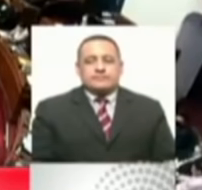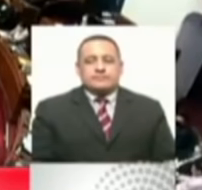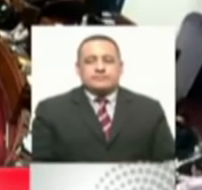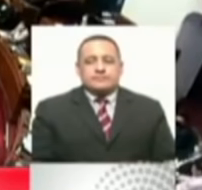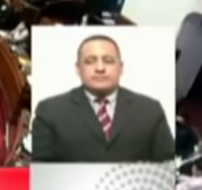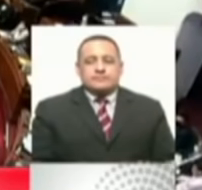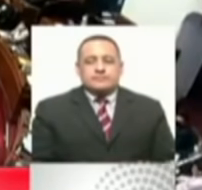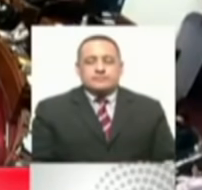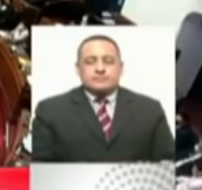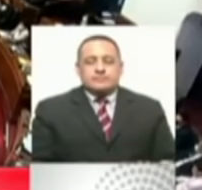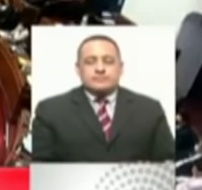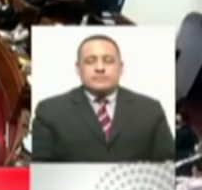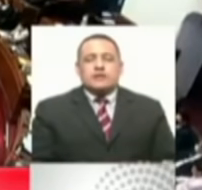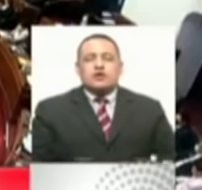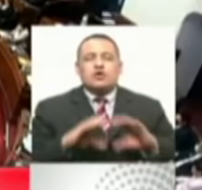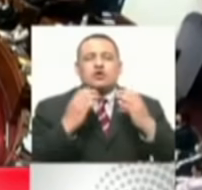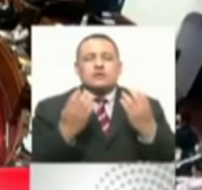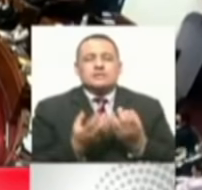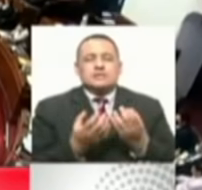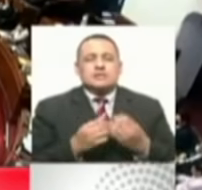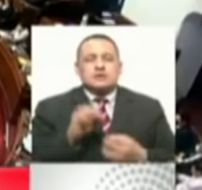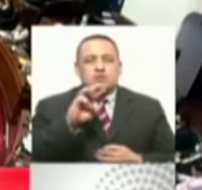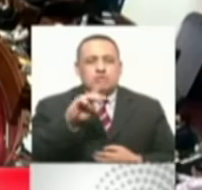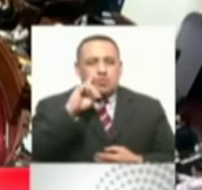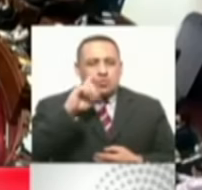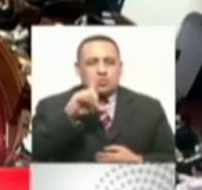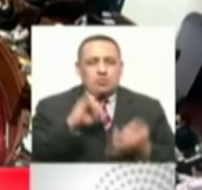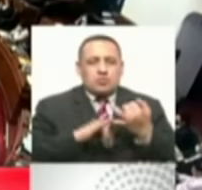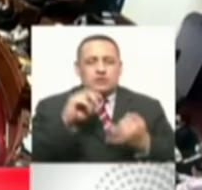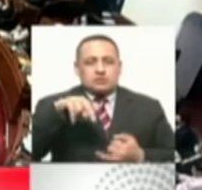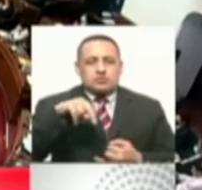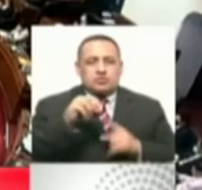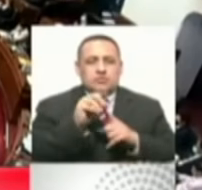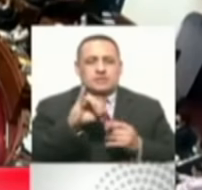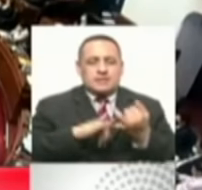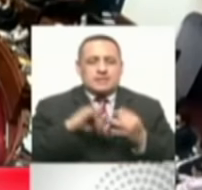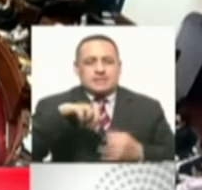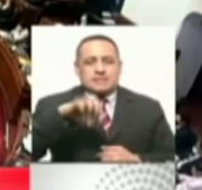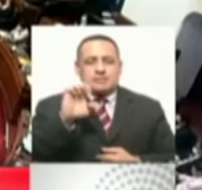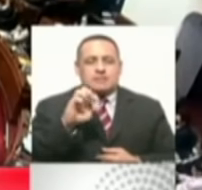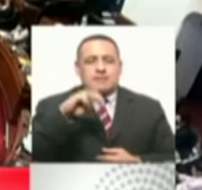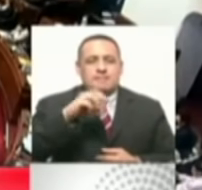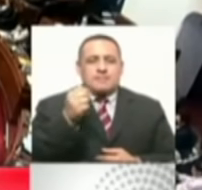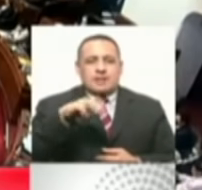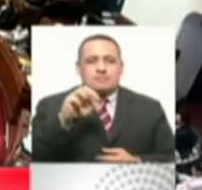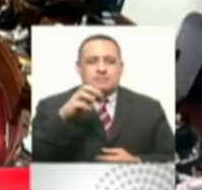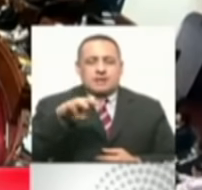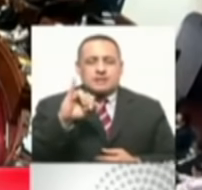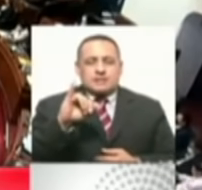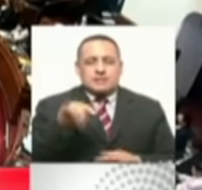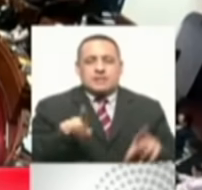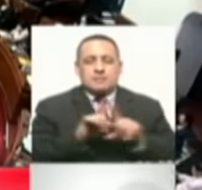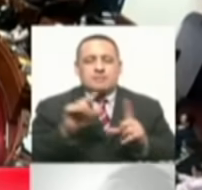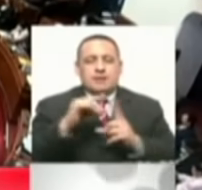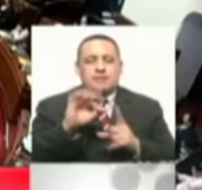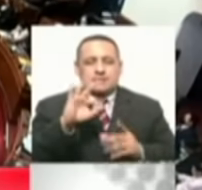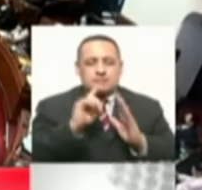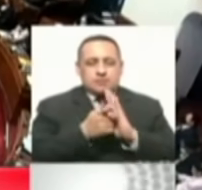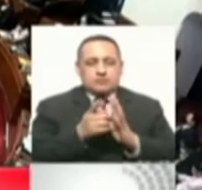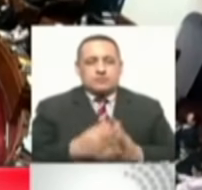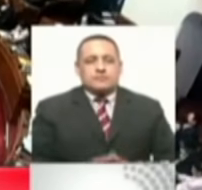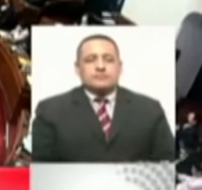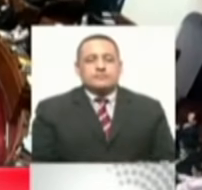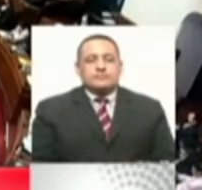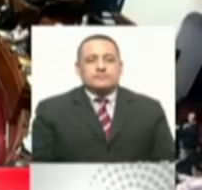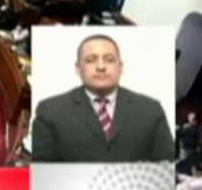esa hora y media ante el Congreso de la República. Ya entendemos que también esta presentación de la moción de censura